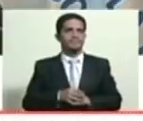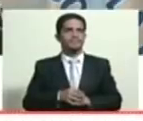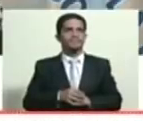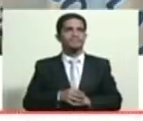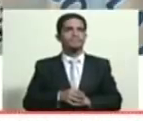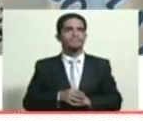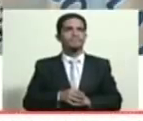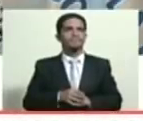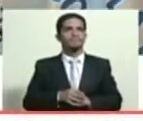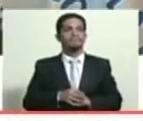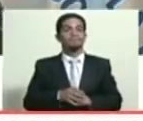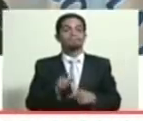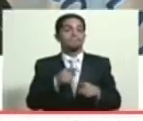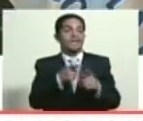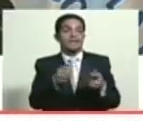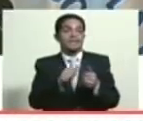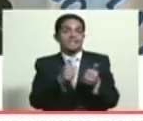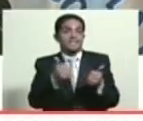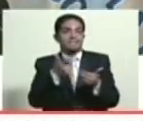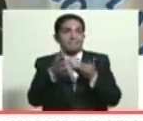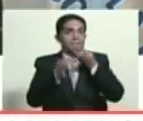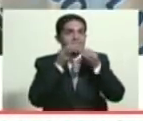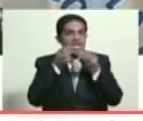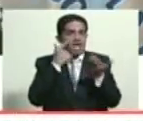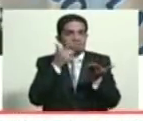nacionales sin justificarlo.